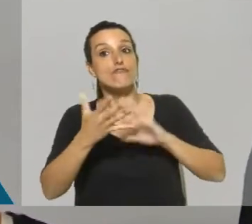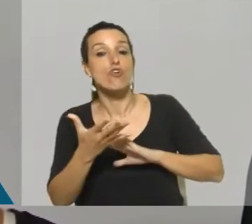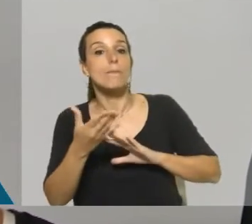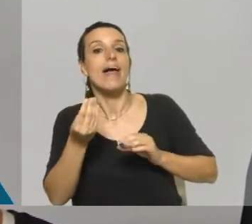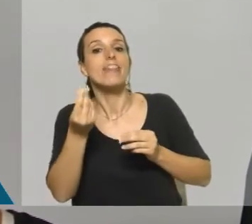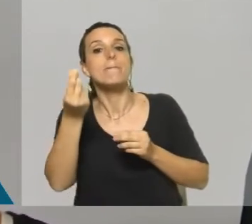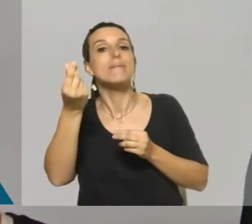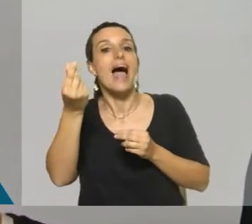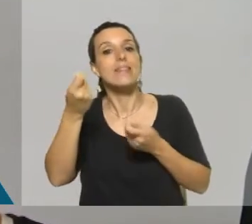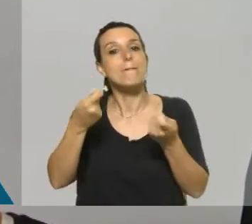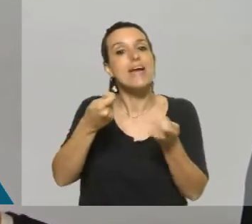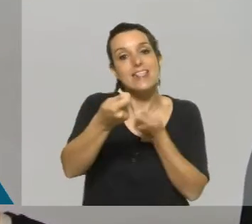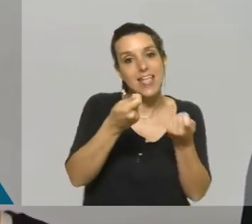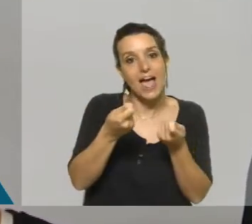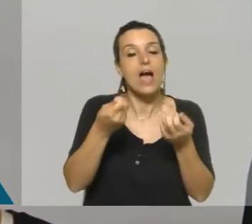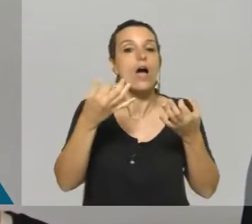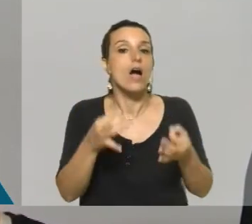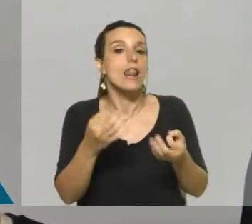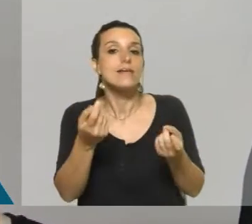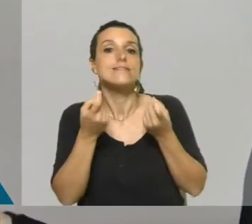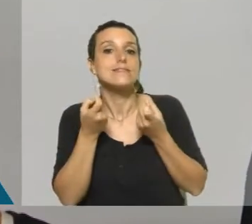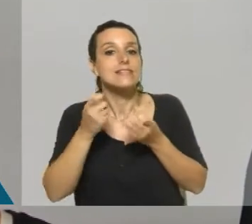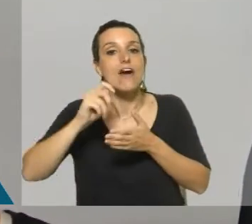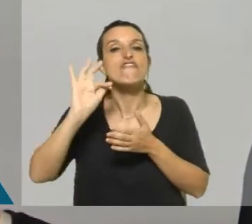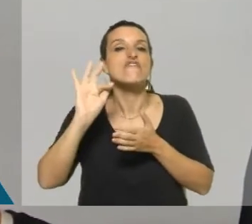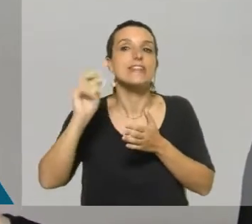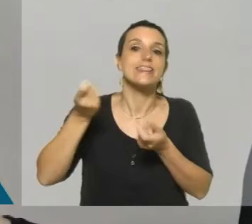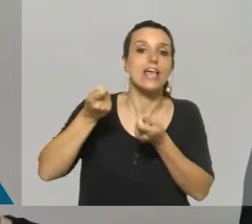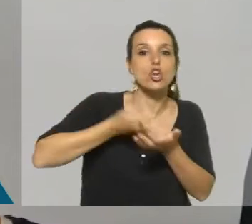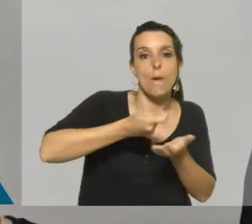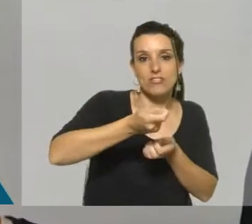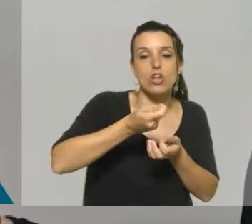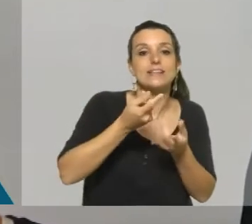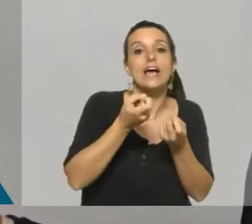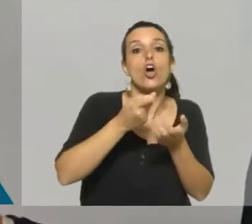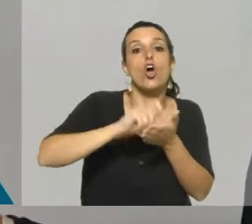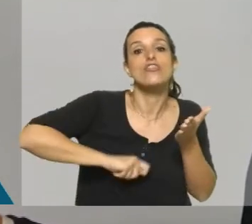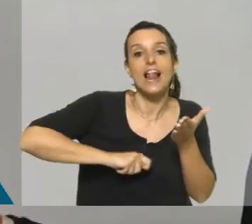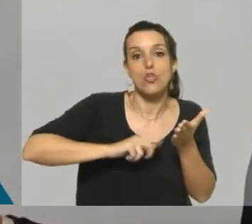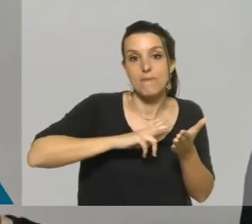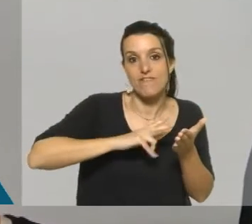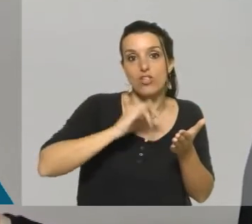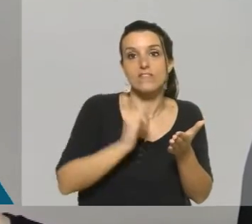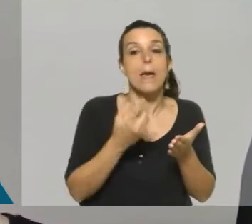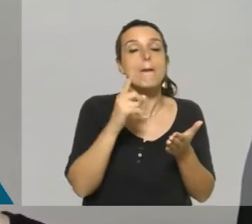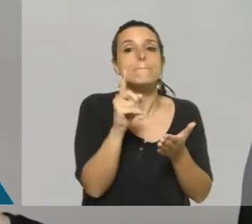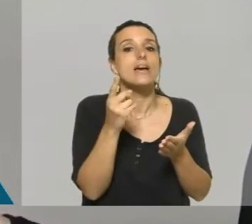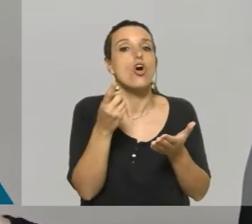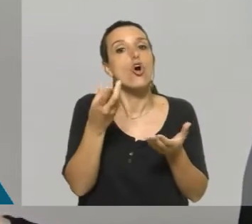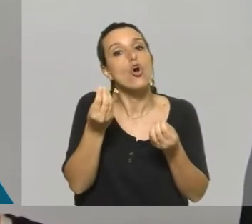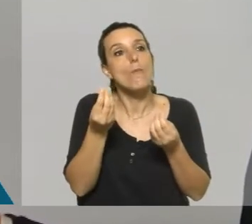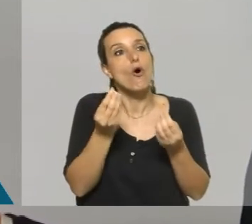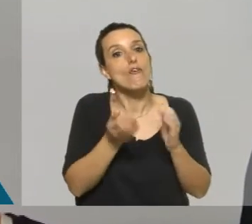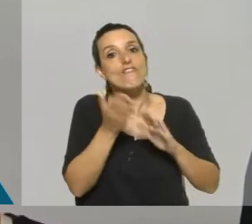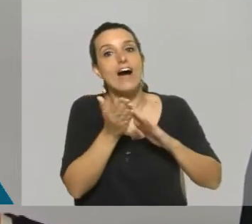fideicomiso está que este fideicomiso también implica una contratación privada digamos Es que este fideicomiso sea una transición